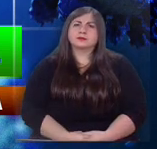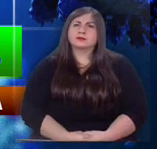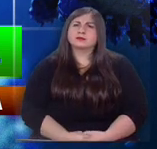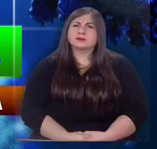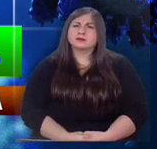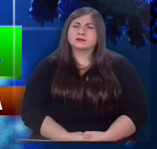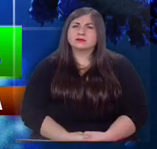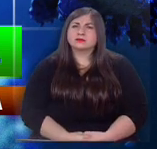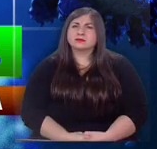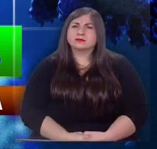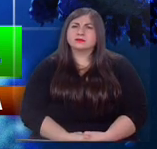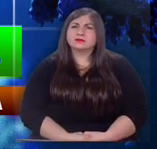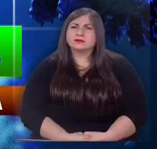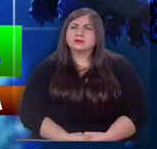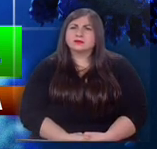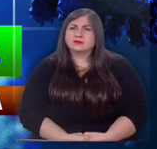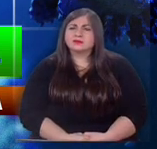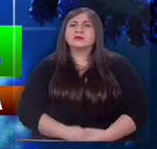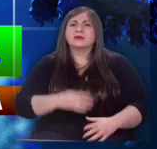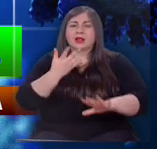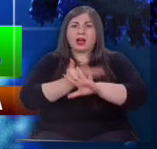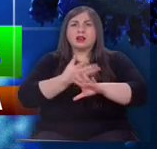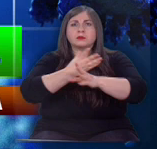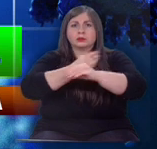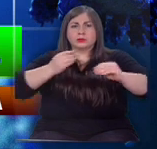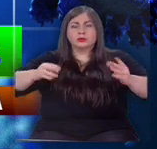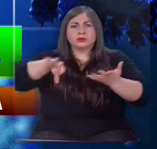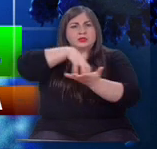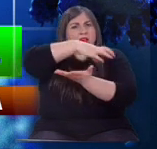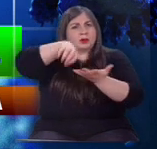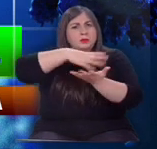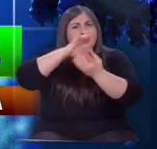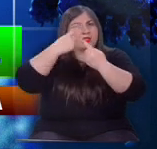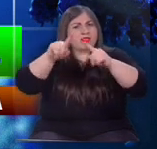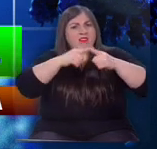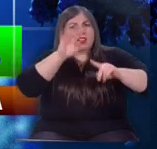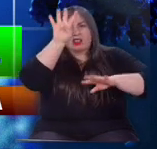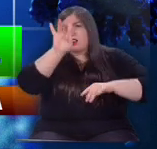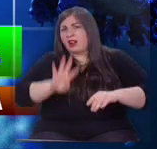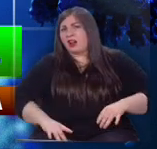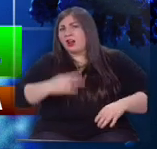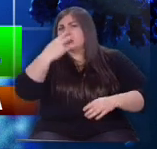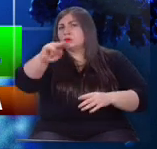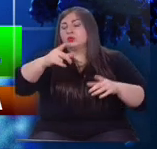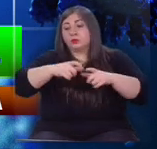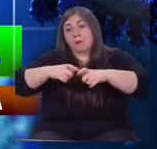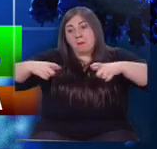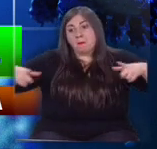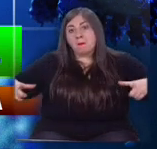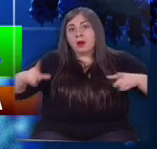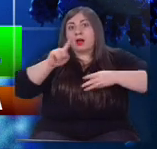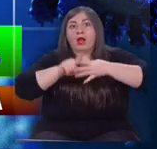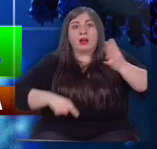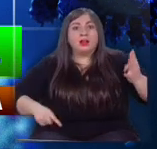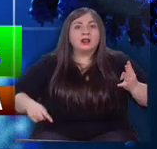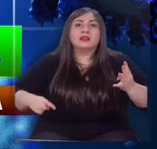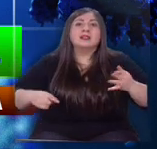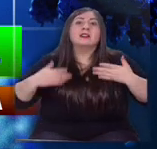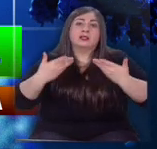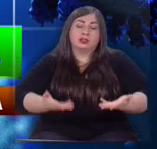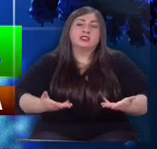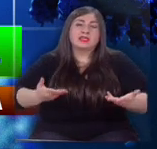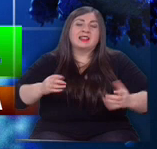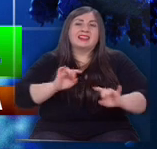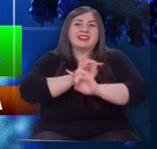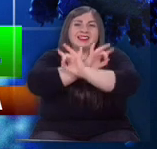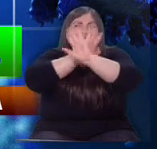¿eh? Considera muchas comunas de diversas características, de diverso tamaño, etcétera, etcétera. Entonces,